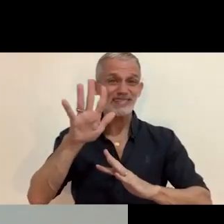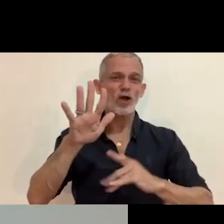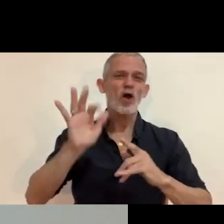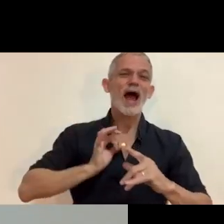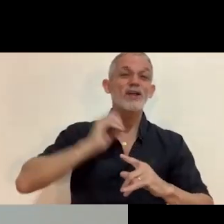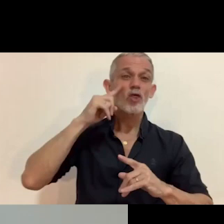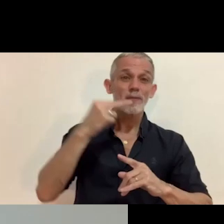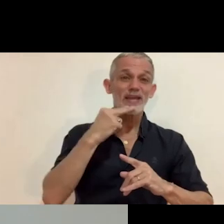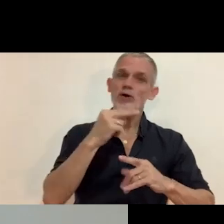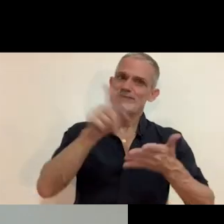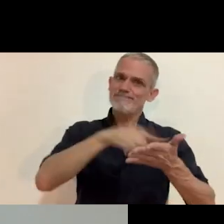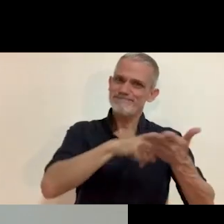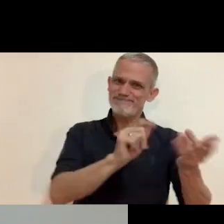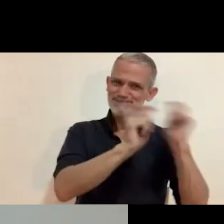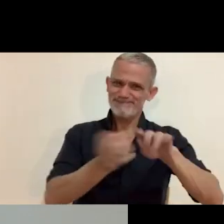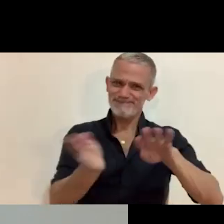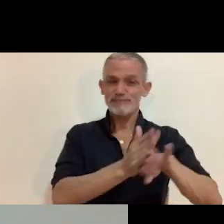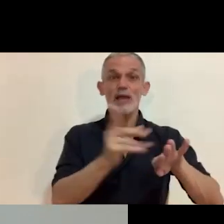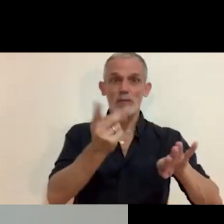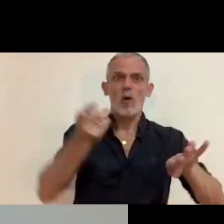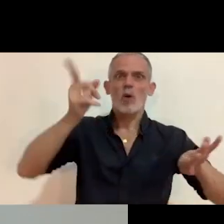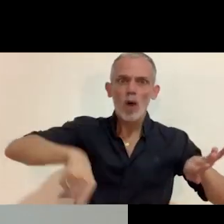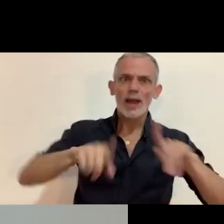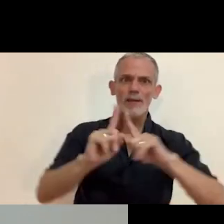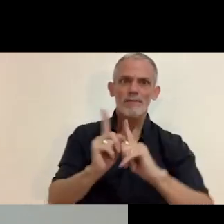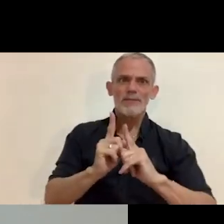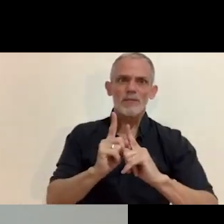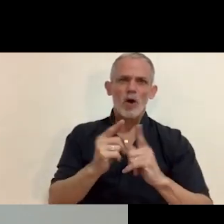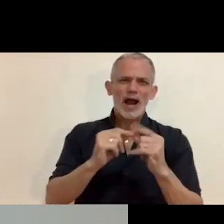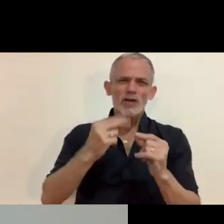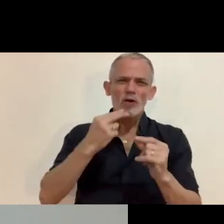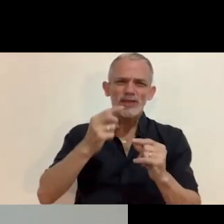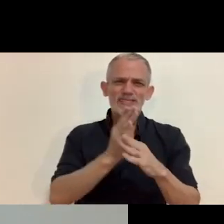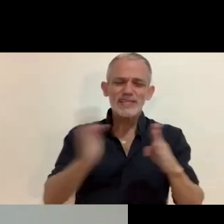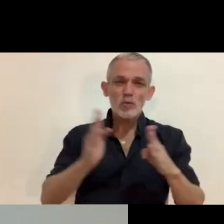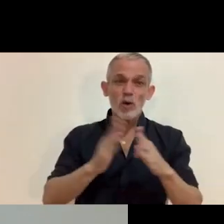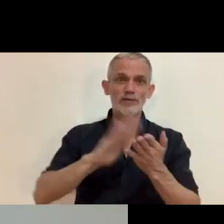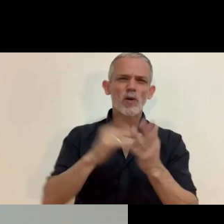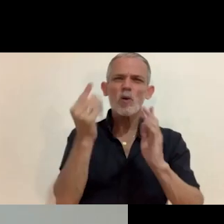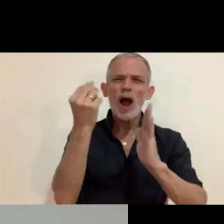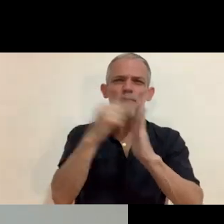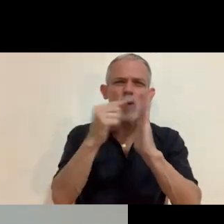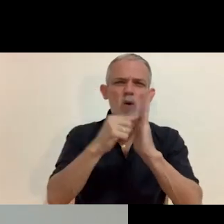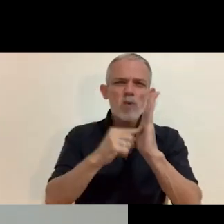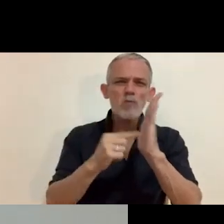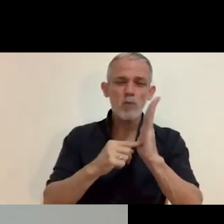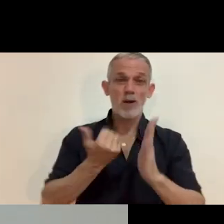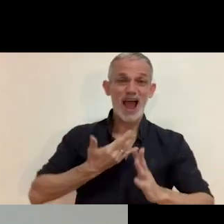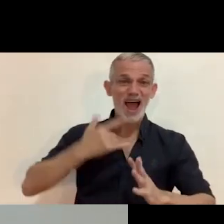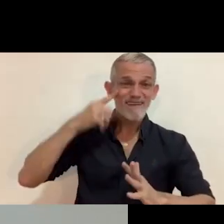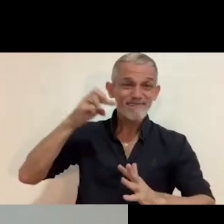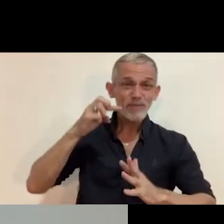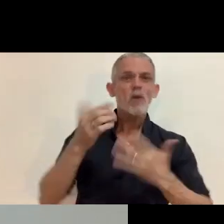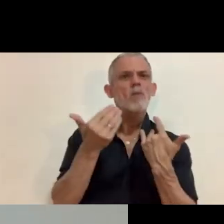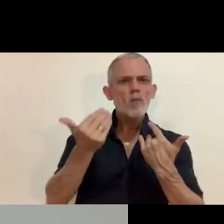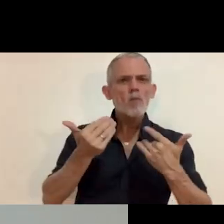a establecerse, encima peor, porque estableciendo específicamente los casos en los cuales el fisco